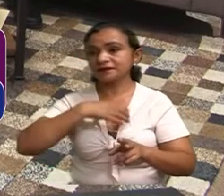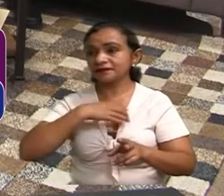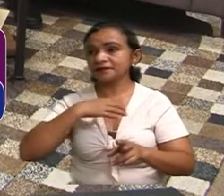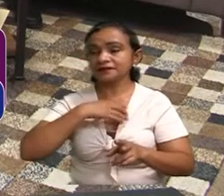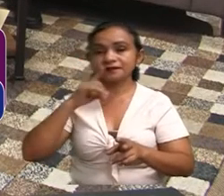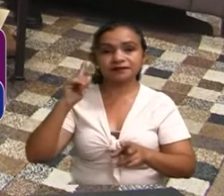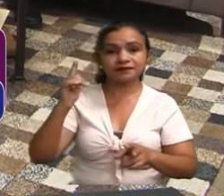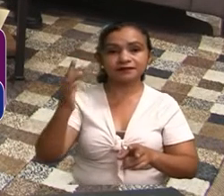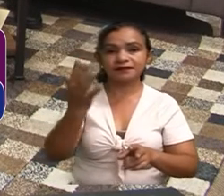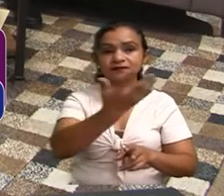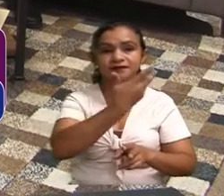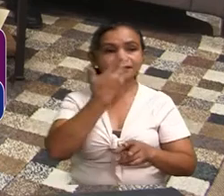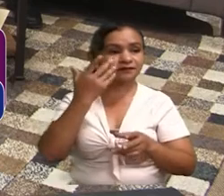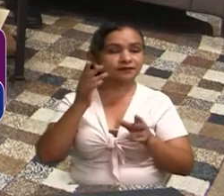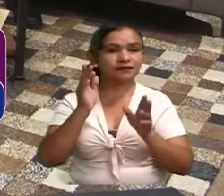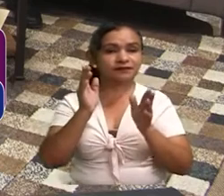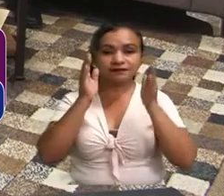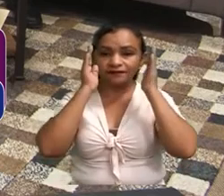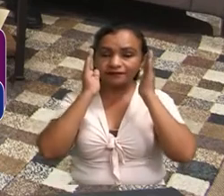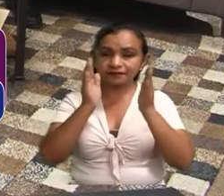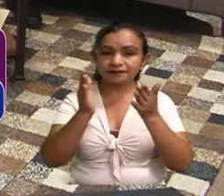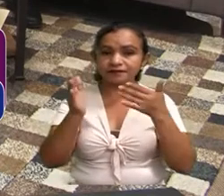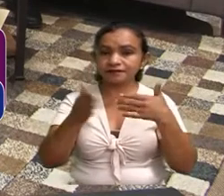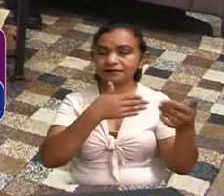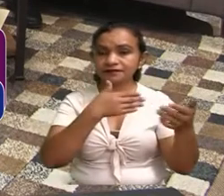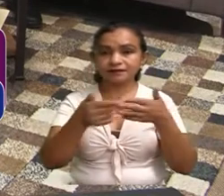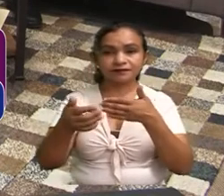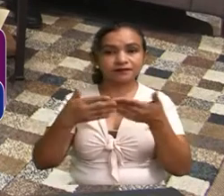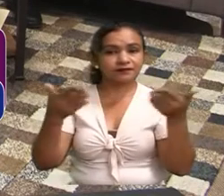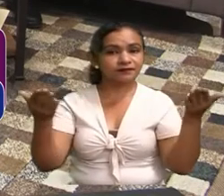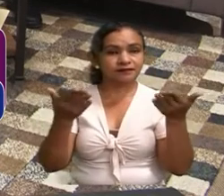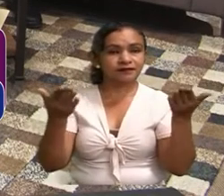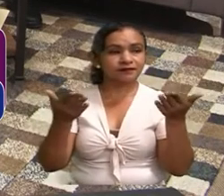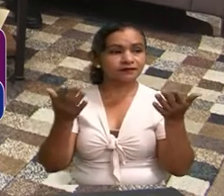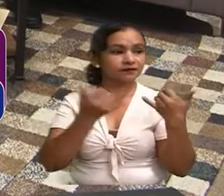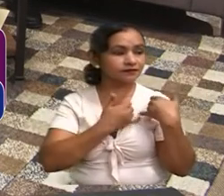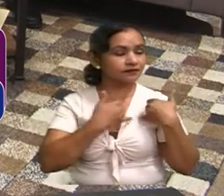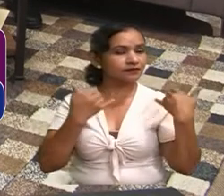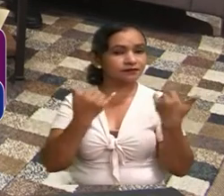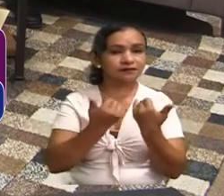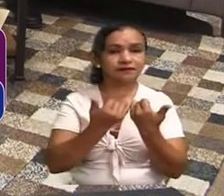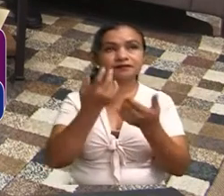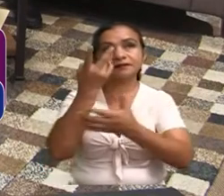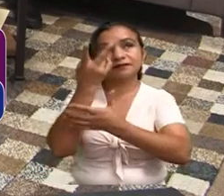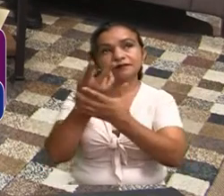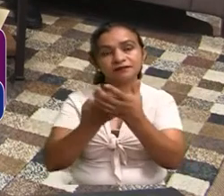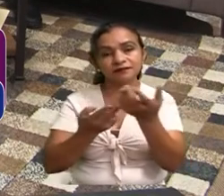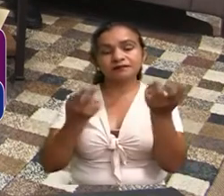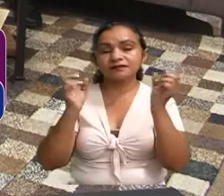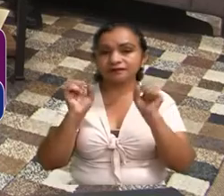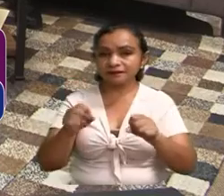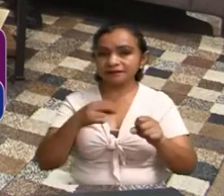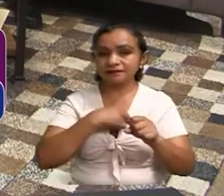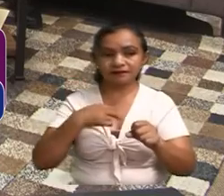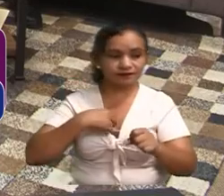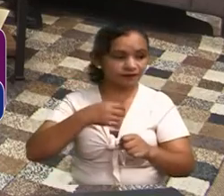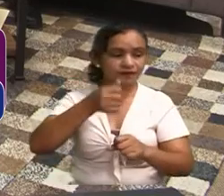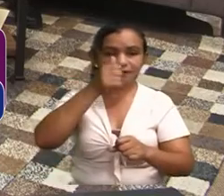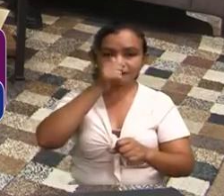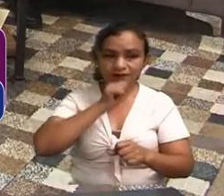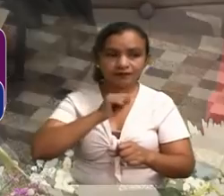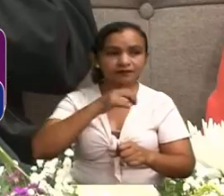somos servidores públicos y no importa en qué institución estamos. Si ambas suministramos el vital líquido,